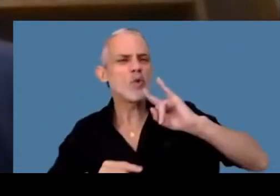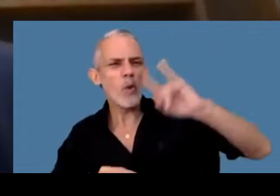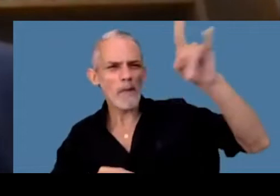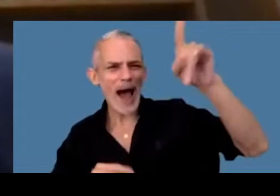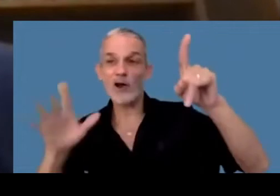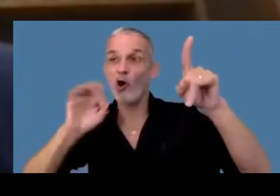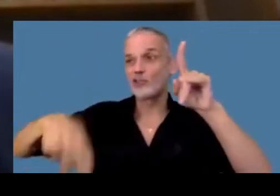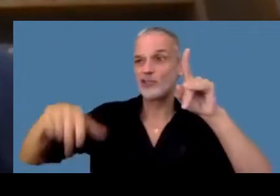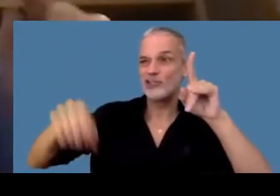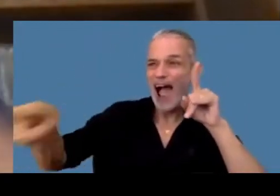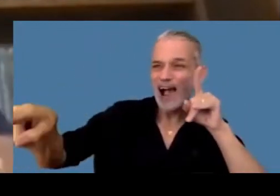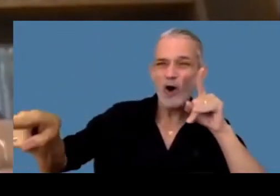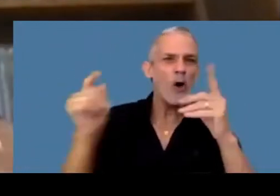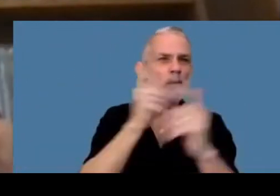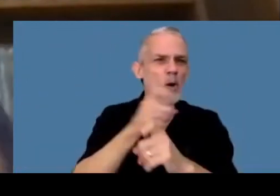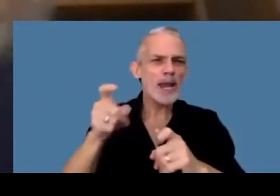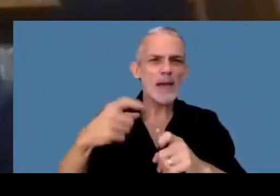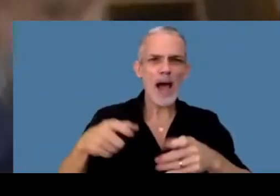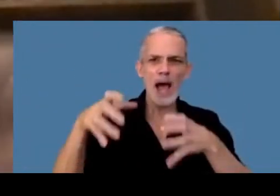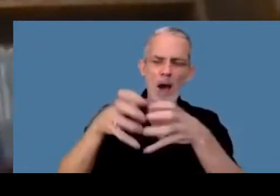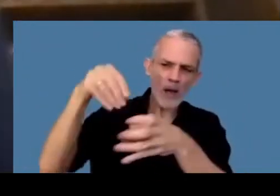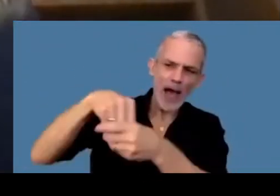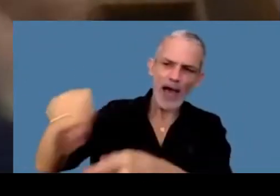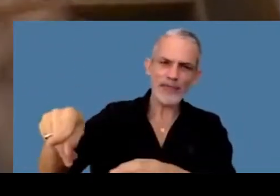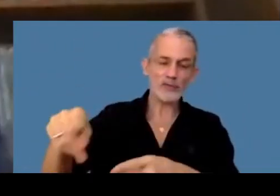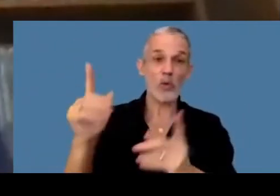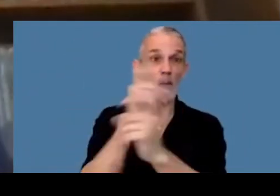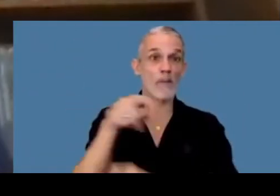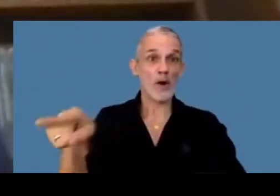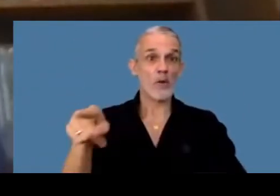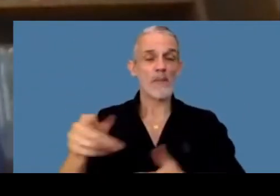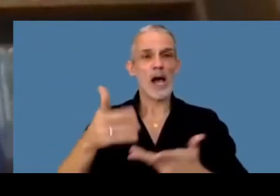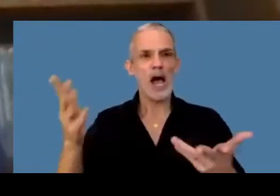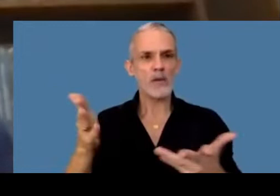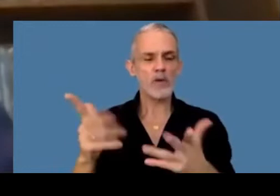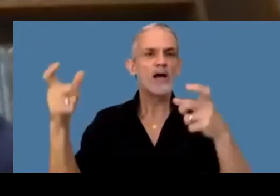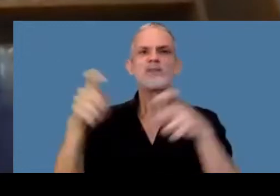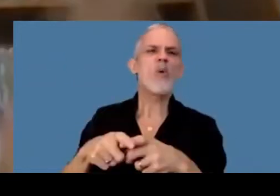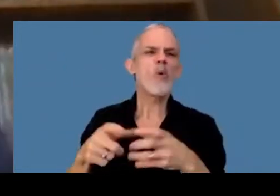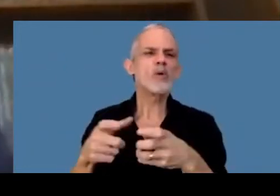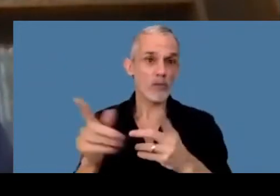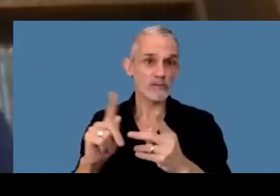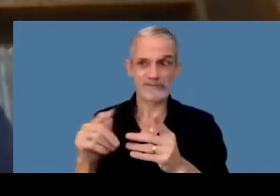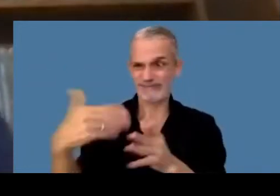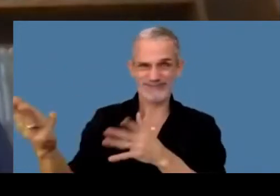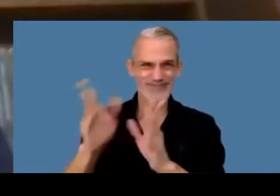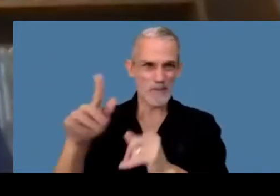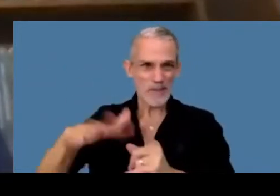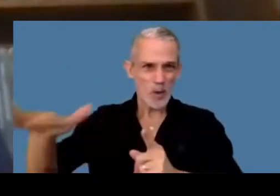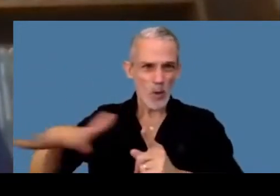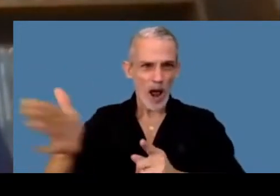fuere. Tengo ese problema, entonces ¿qué van a hacer? Se van a juntar, en el mejor de los casos, con los que están ahí. Armen una organización